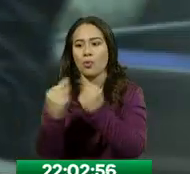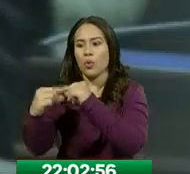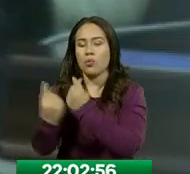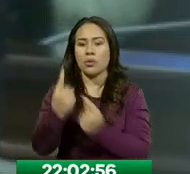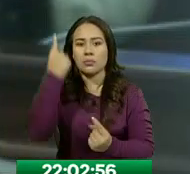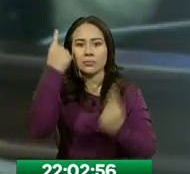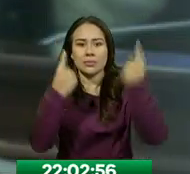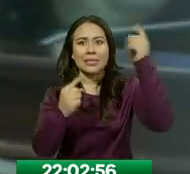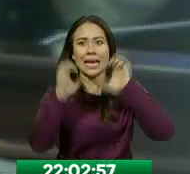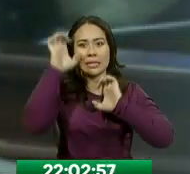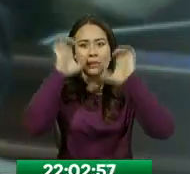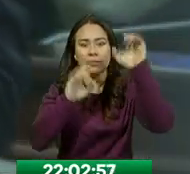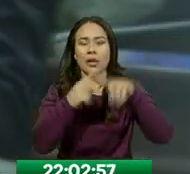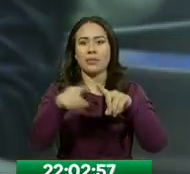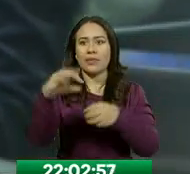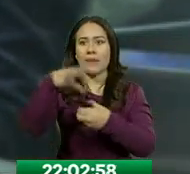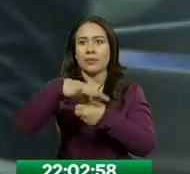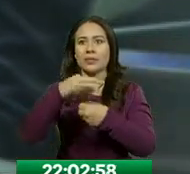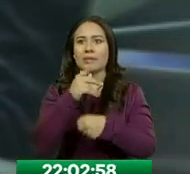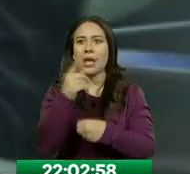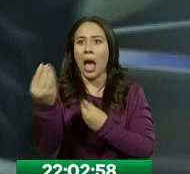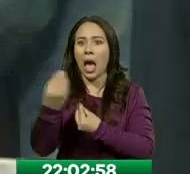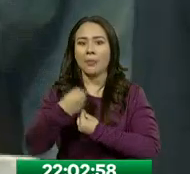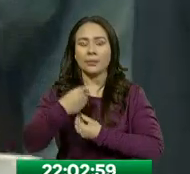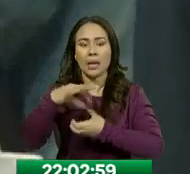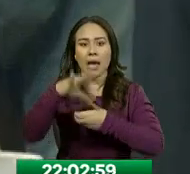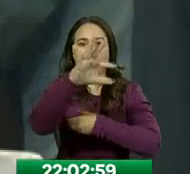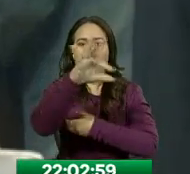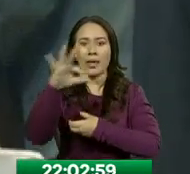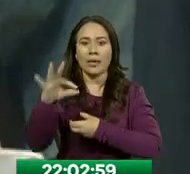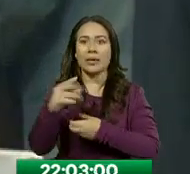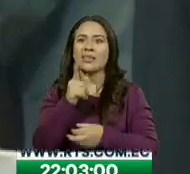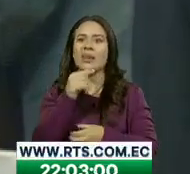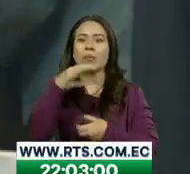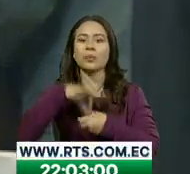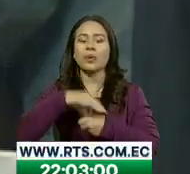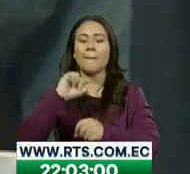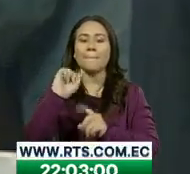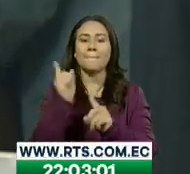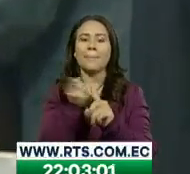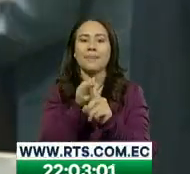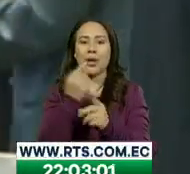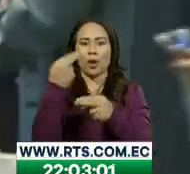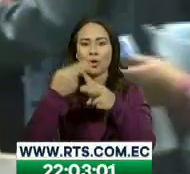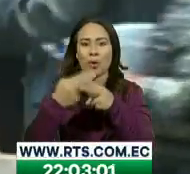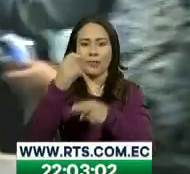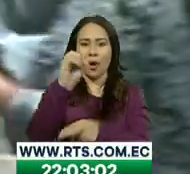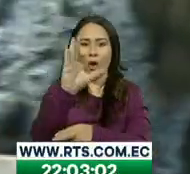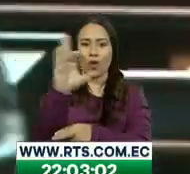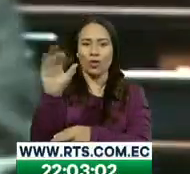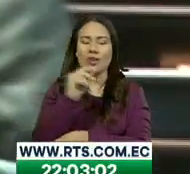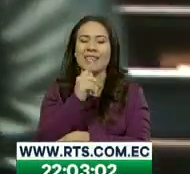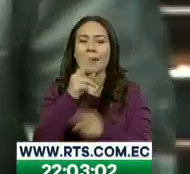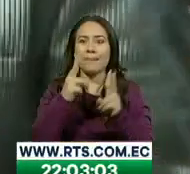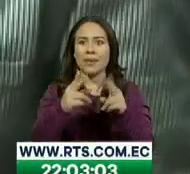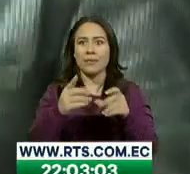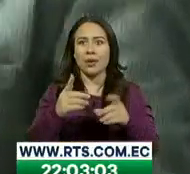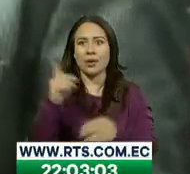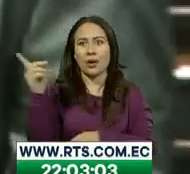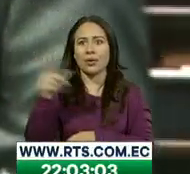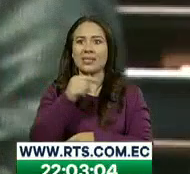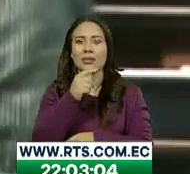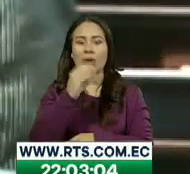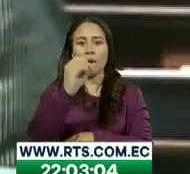exponer su criterio en torno a la elección vicepresidencial. La propuesta de votar por el primero de la terna salió desde el morenismo. El